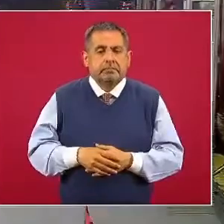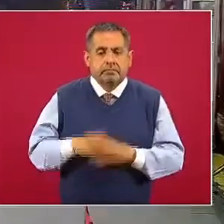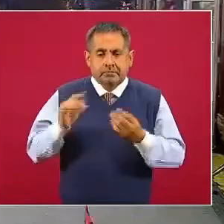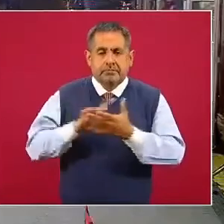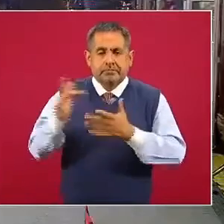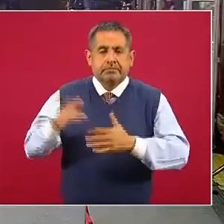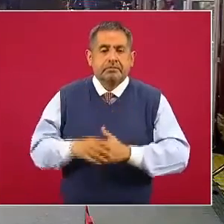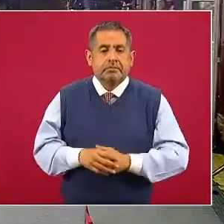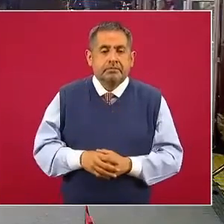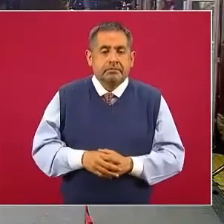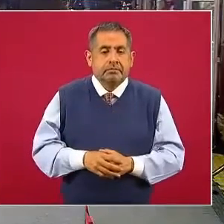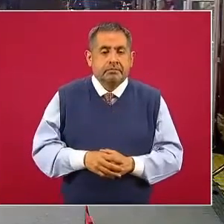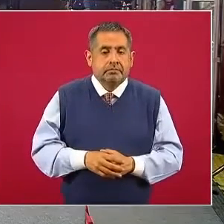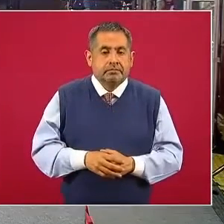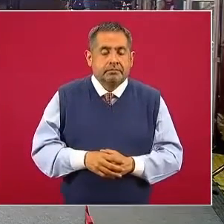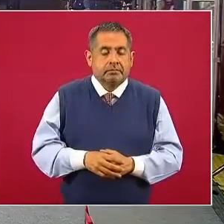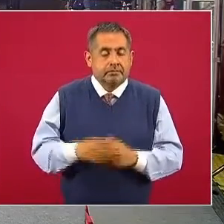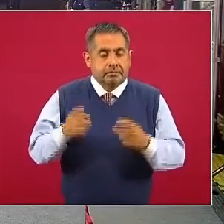Muchas gracias.